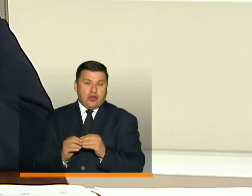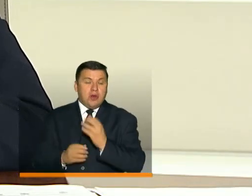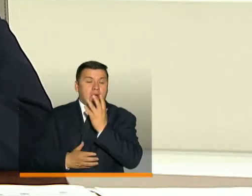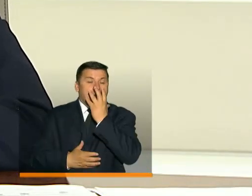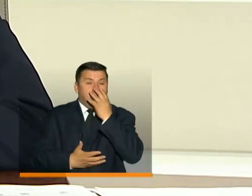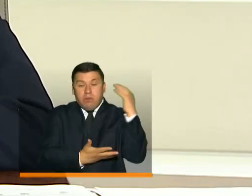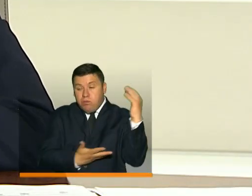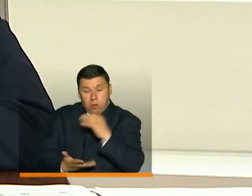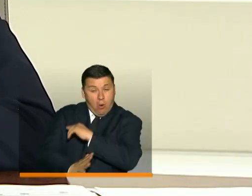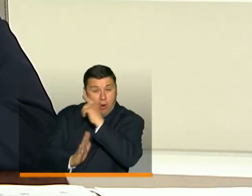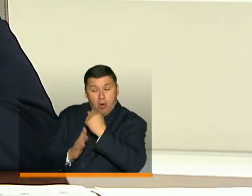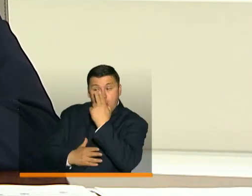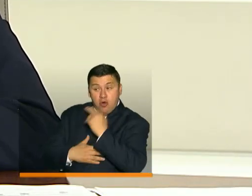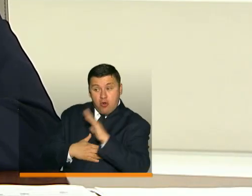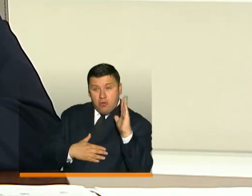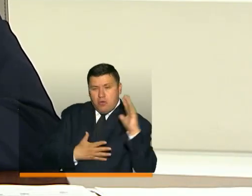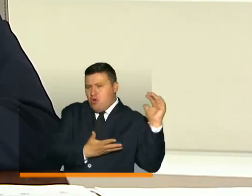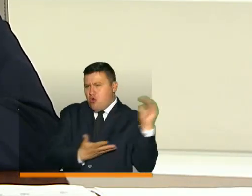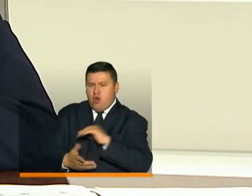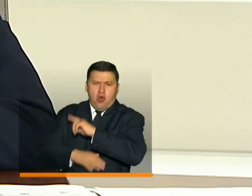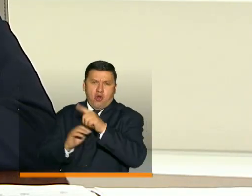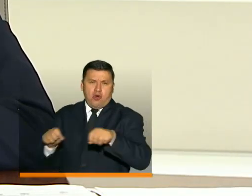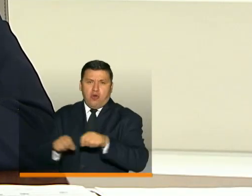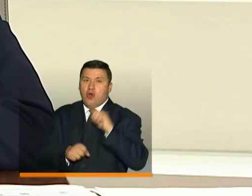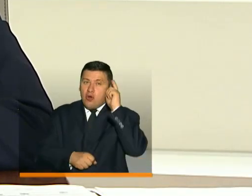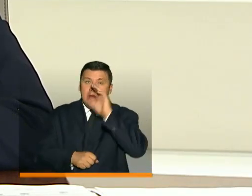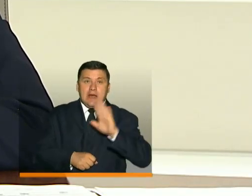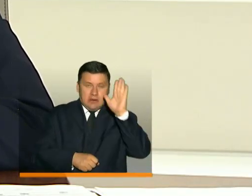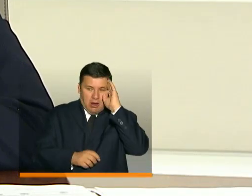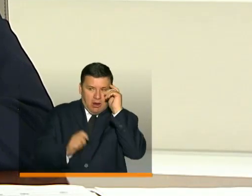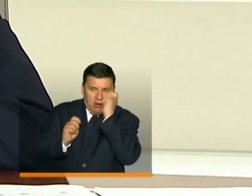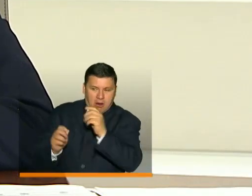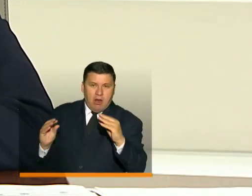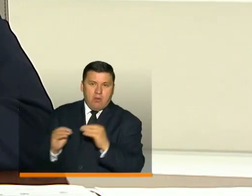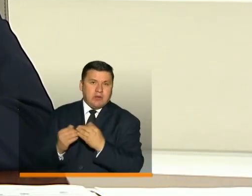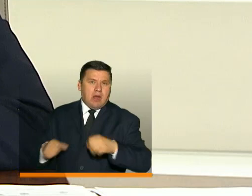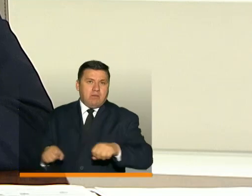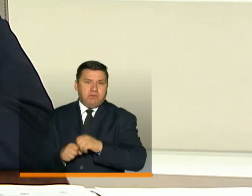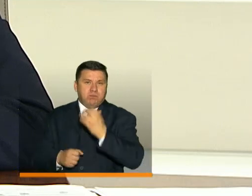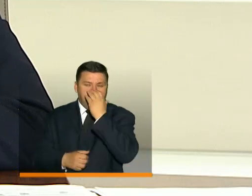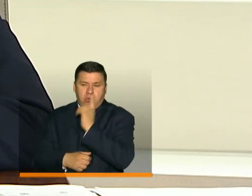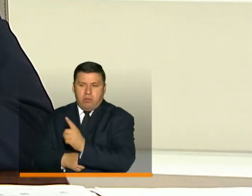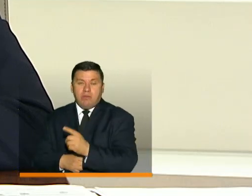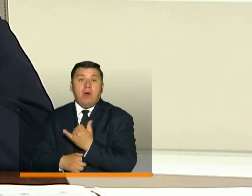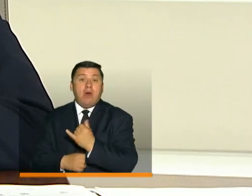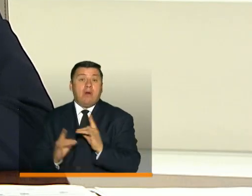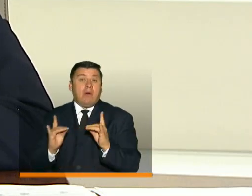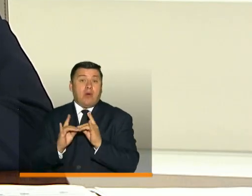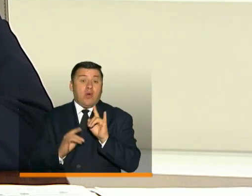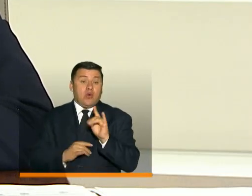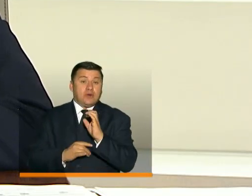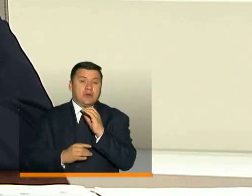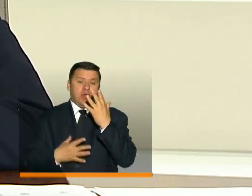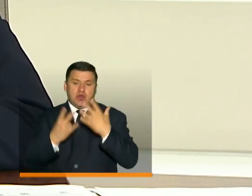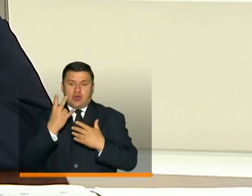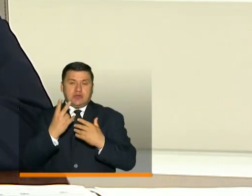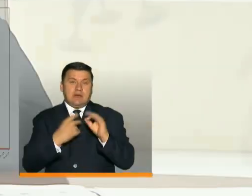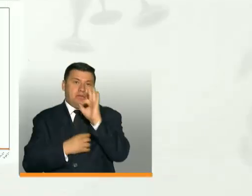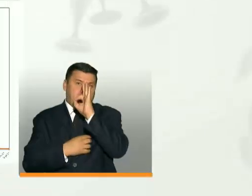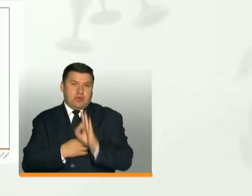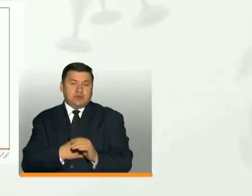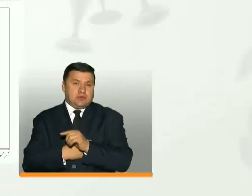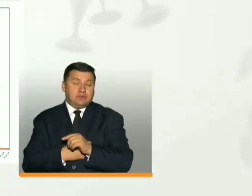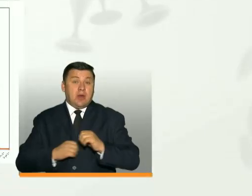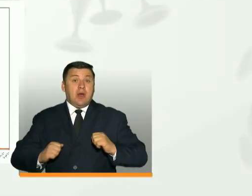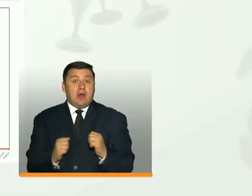de los ventiladores comprometidos por parte del Gobierno Nacional y una disponibilidad de camas de UCI del 12%.